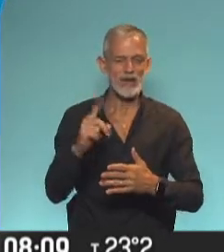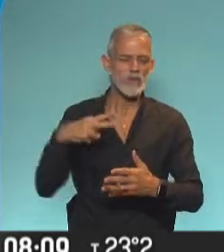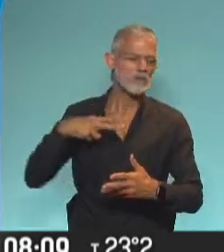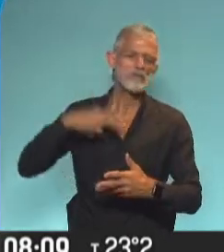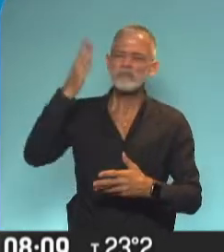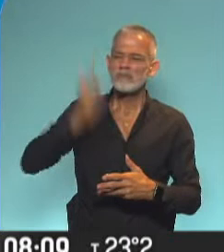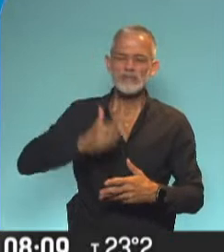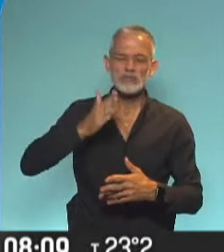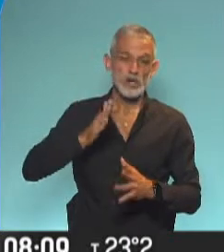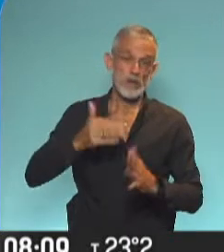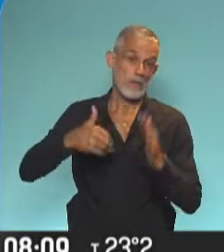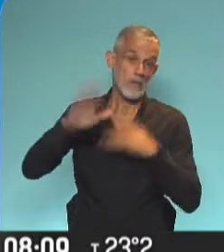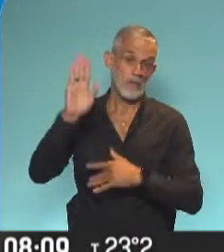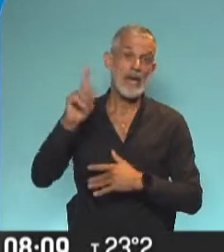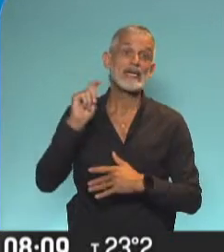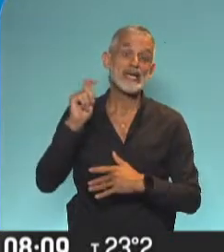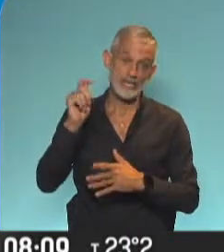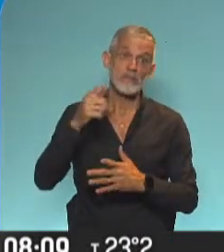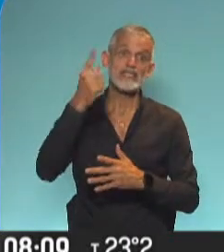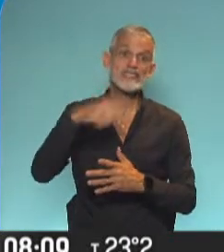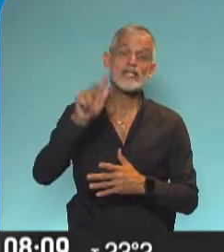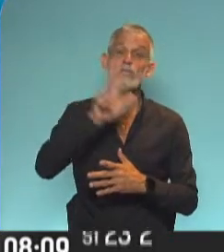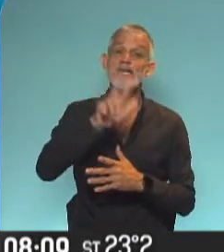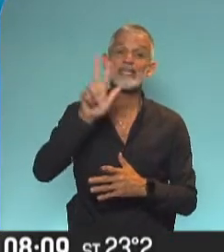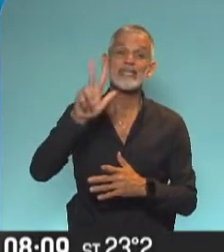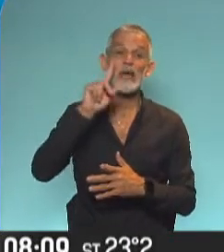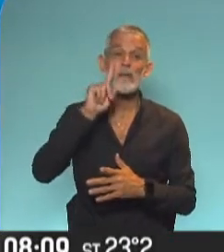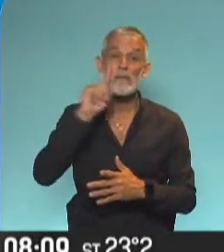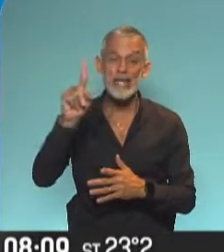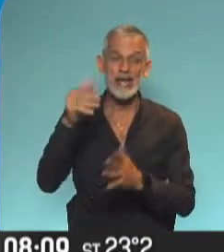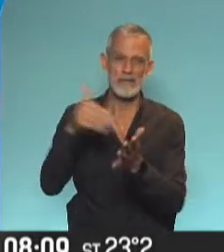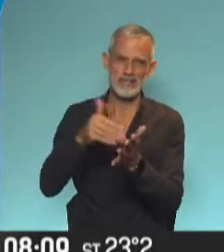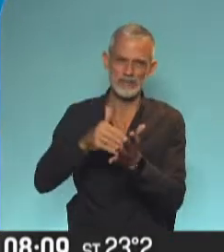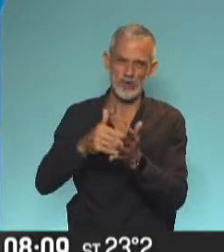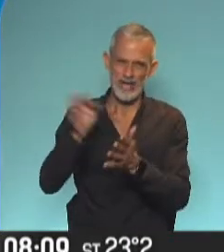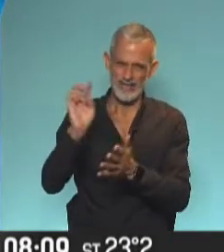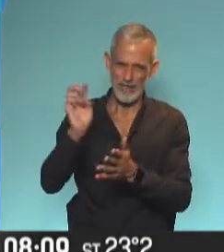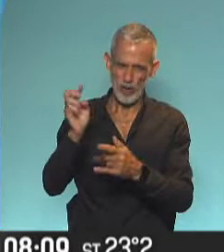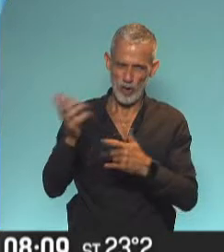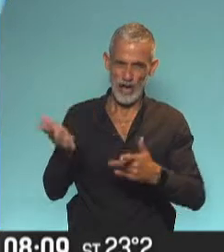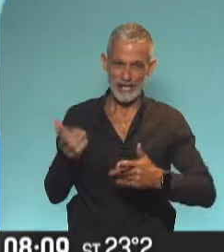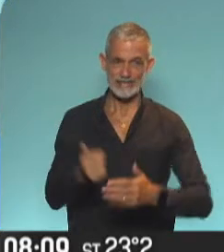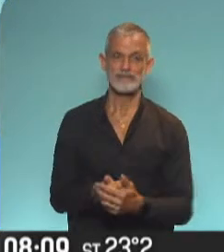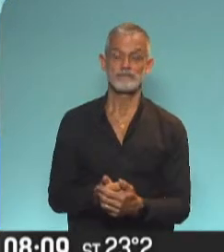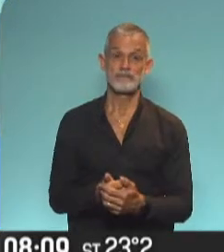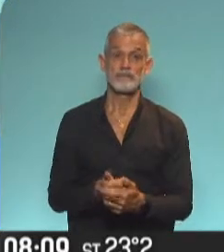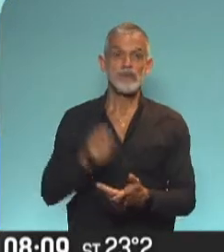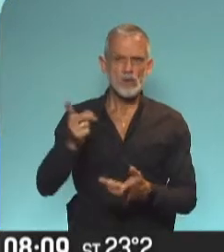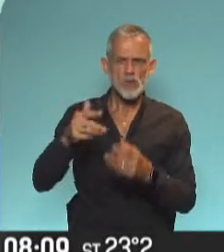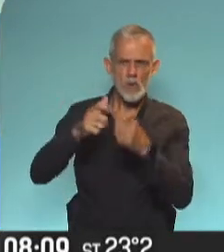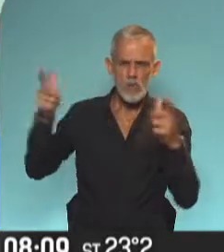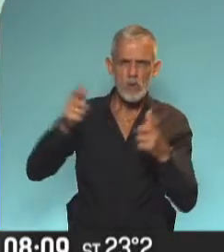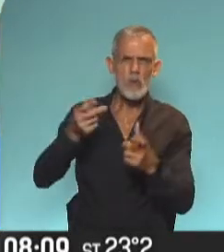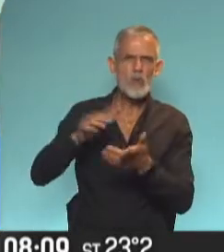que más creció su fortuna en 133 mil millones de dólares. Se dice que puede ser el crecimiento de una